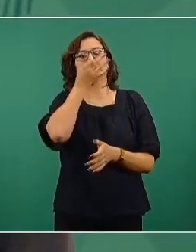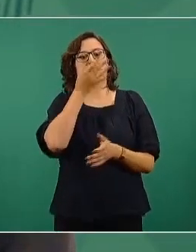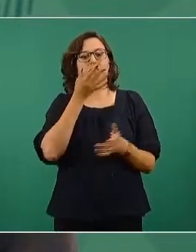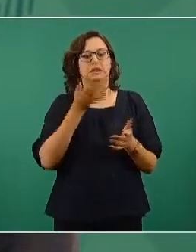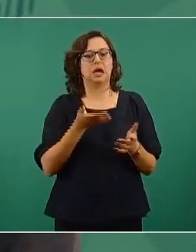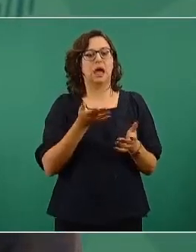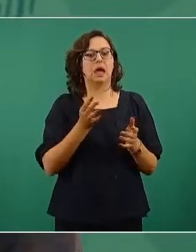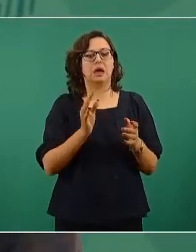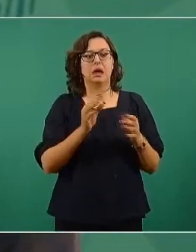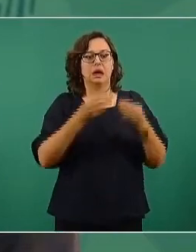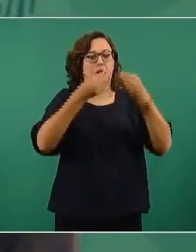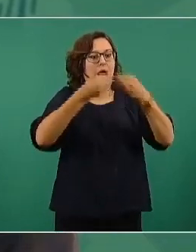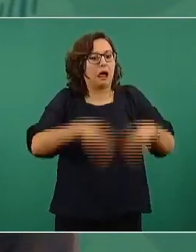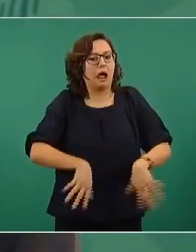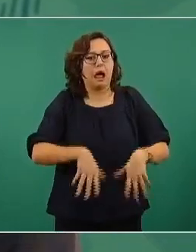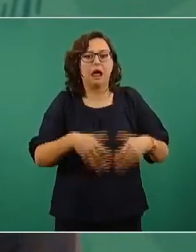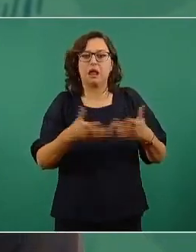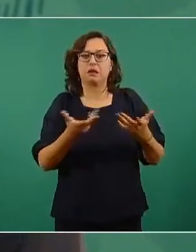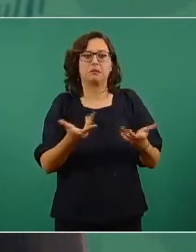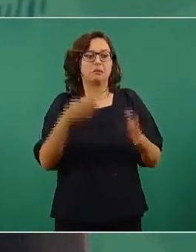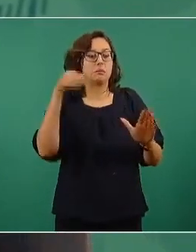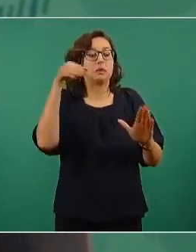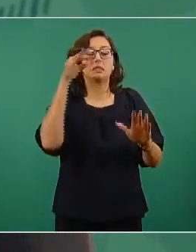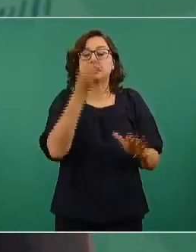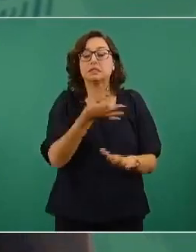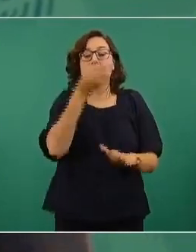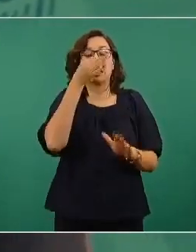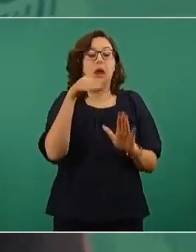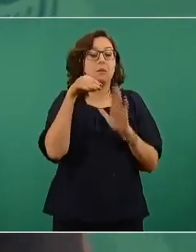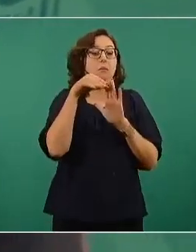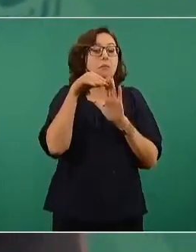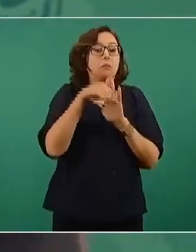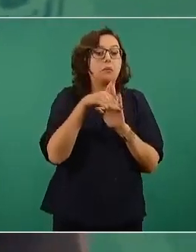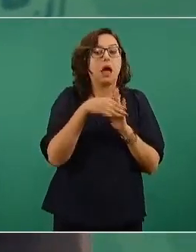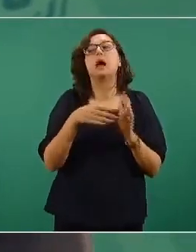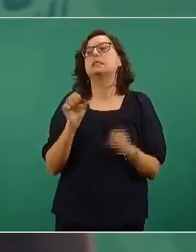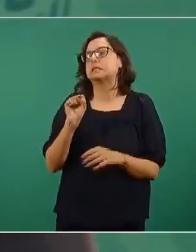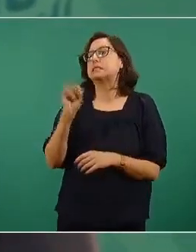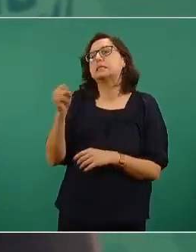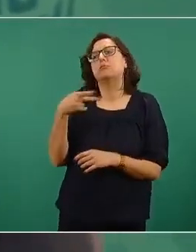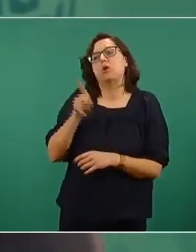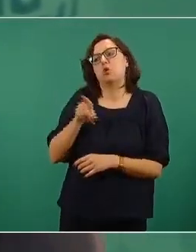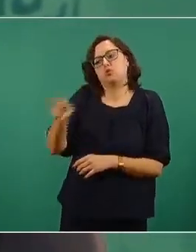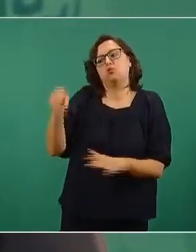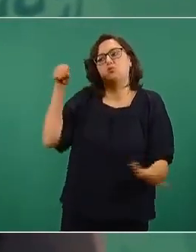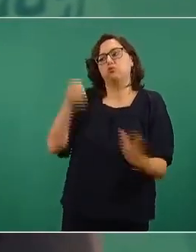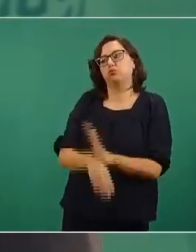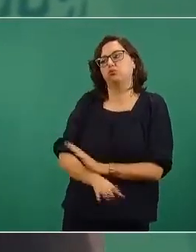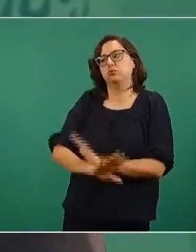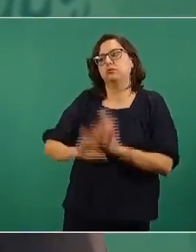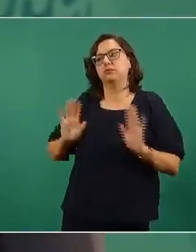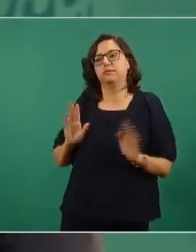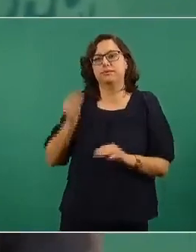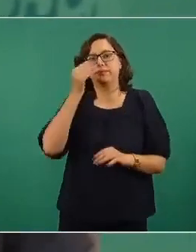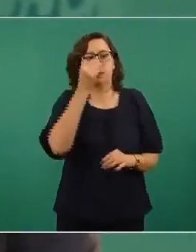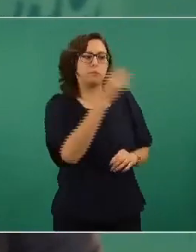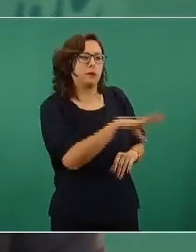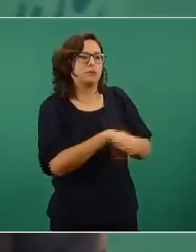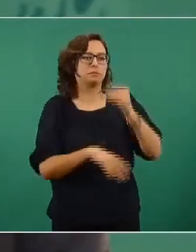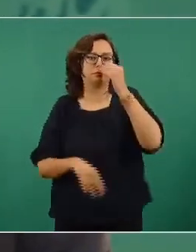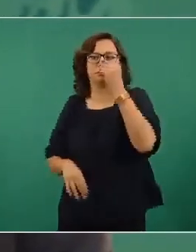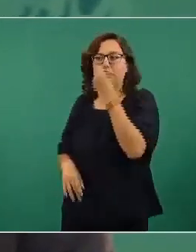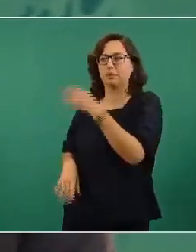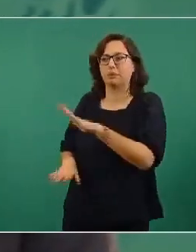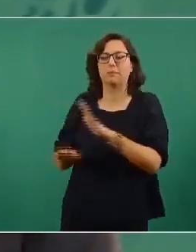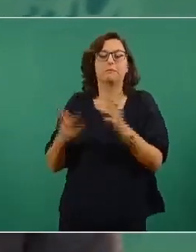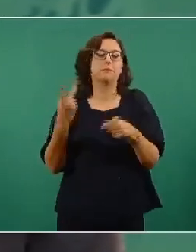alfileres. El caso es que fueron los dos, Entonces se cayó la economía y de ahí vino lo del Foba